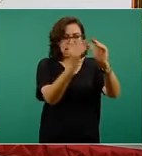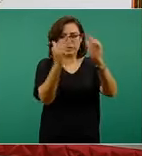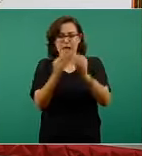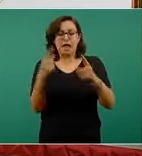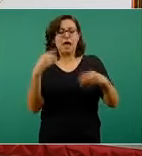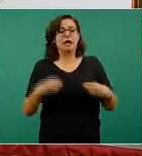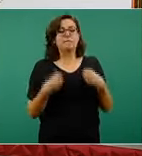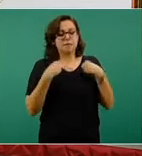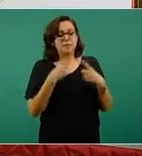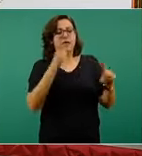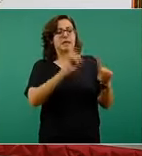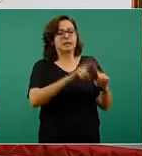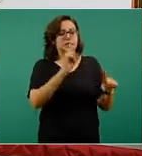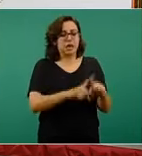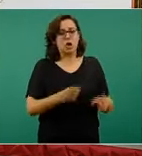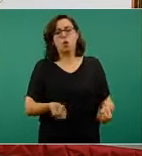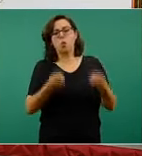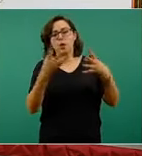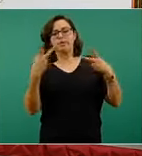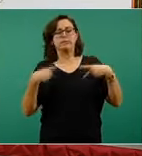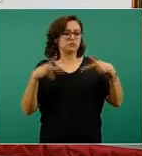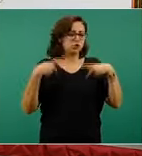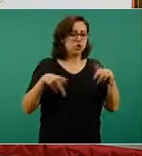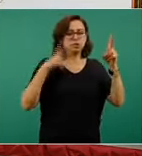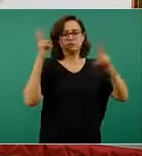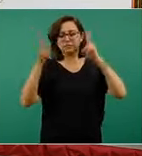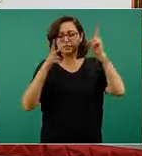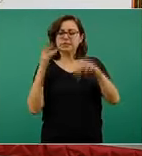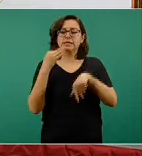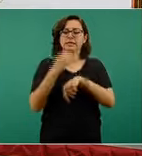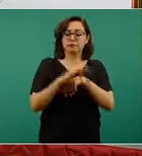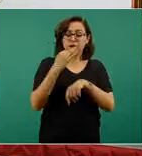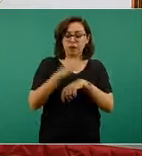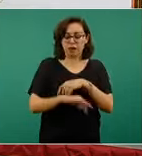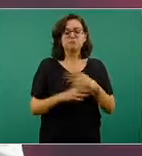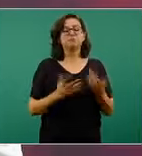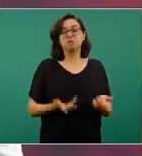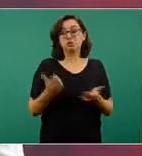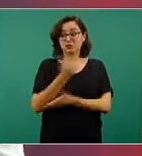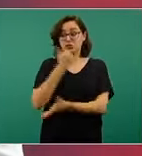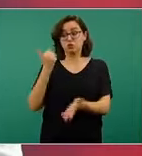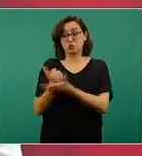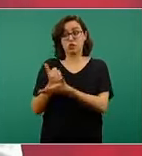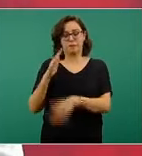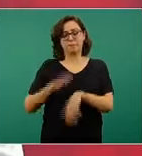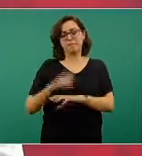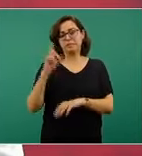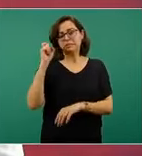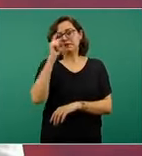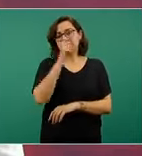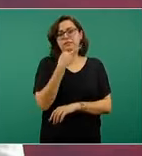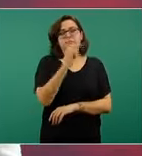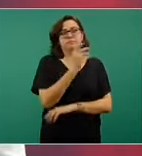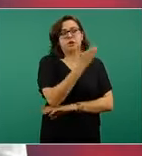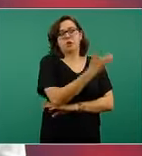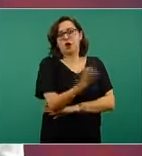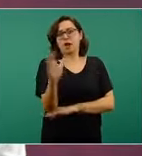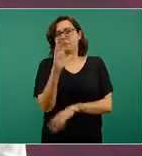vive ahí, quién venía de paso, etcétera. En las ciudades se vuelve más difícil, pero en las zonas rurales es